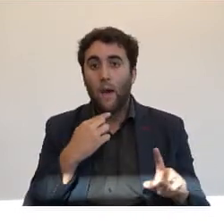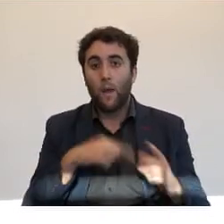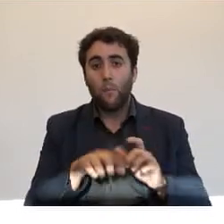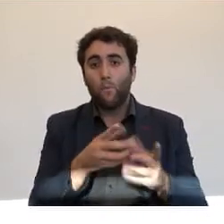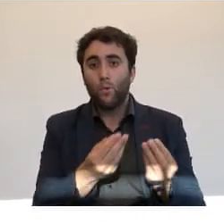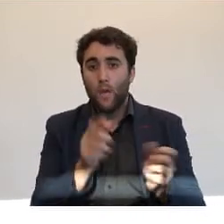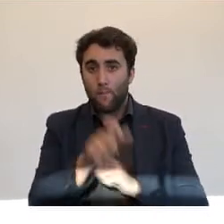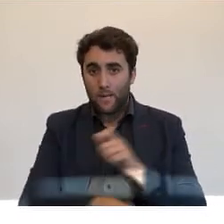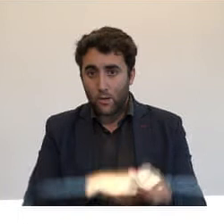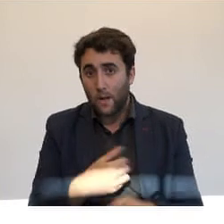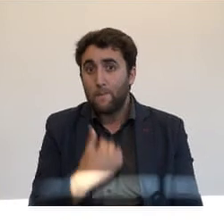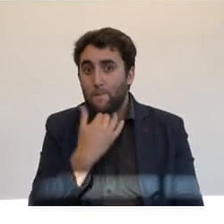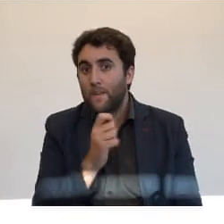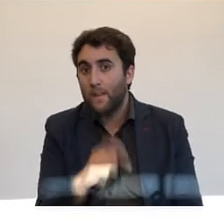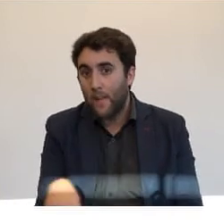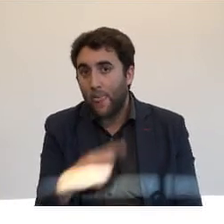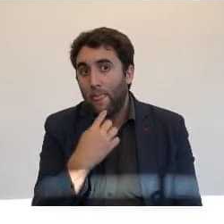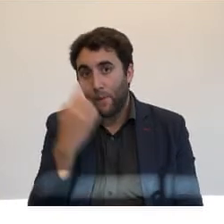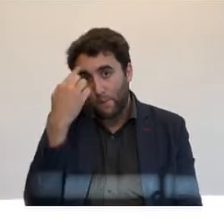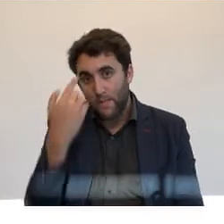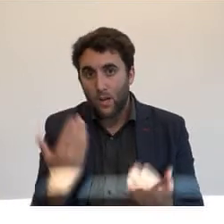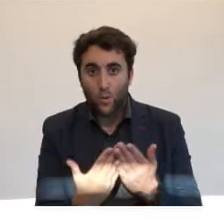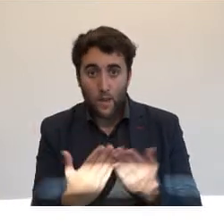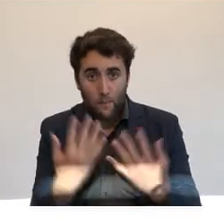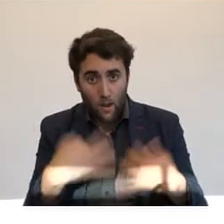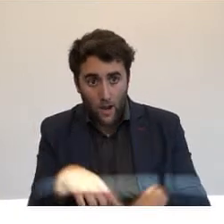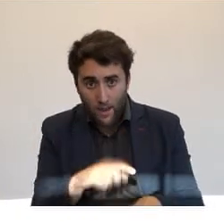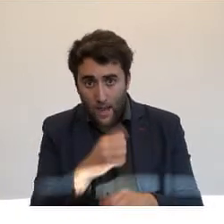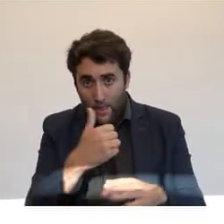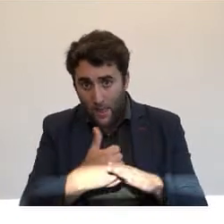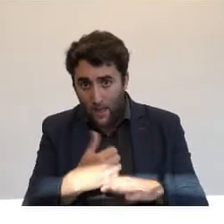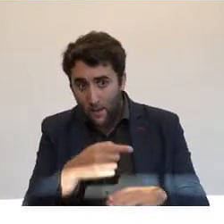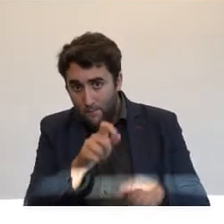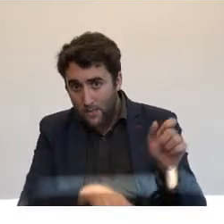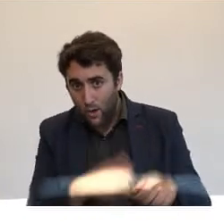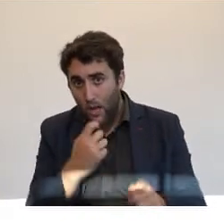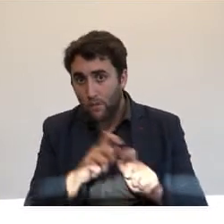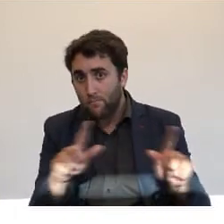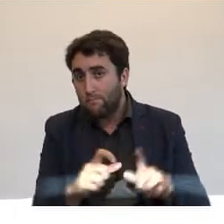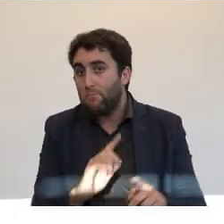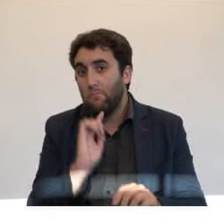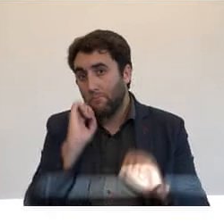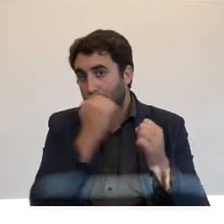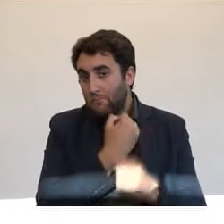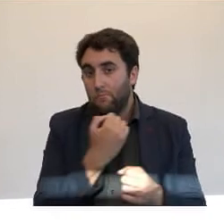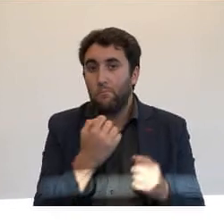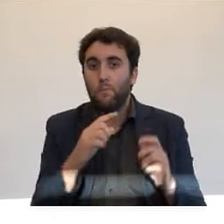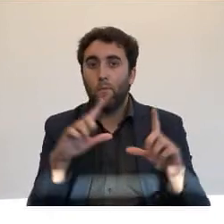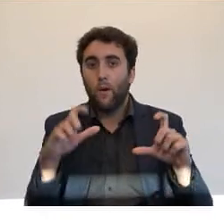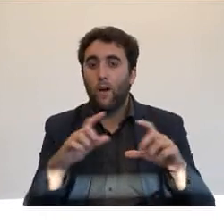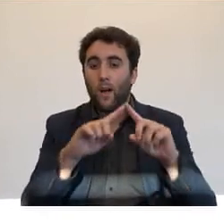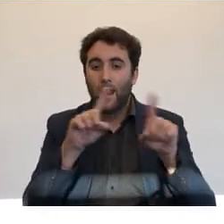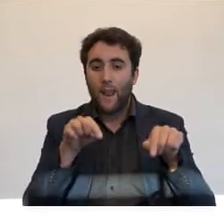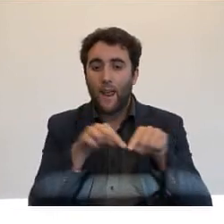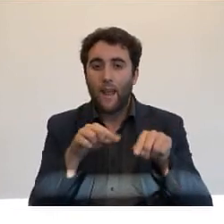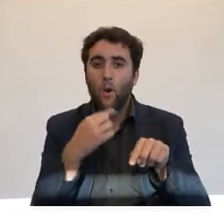supuestamente, estudiantes, digo supuestamente porque no sabemos bien si estaban ahí detrás, se escondían bajo esos